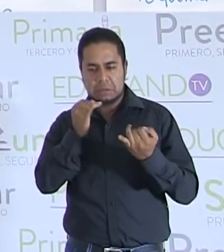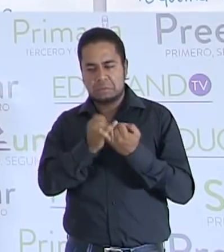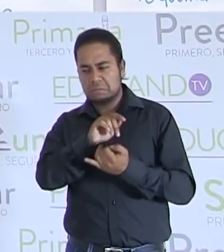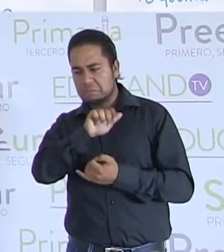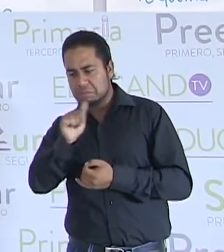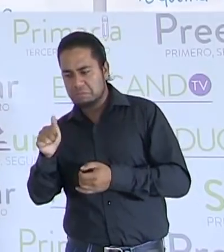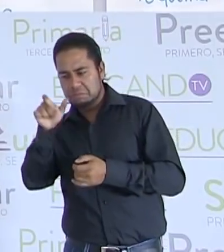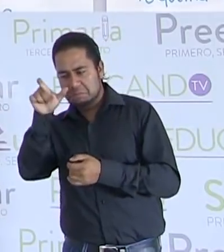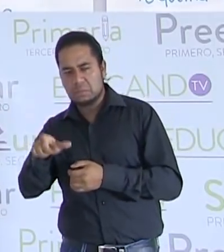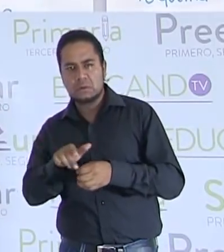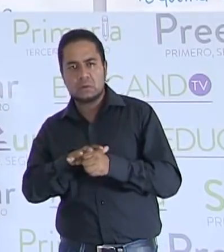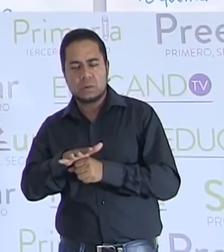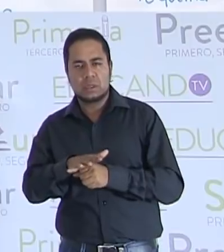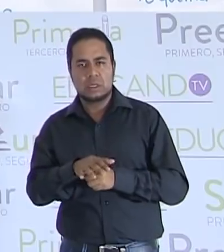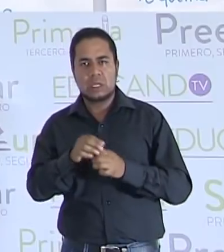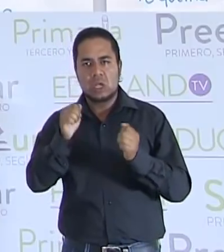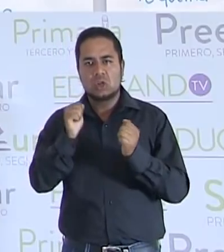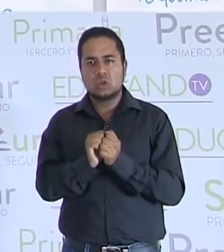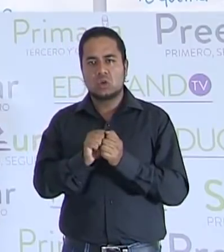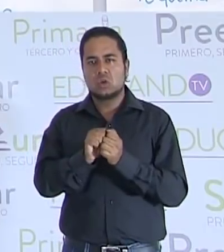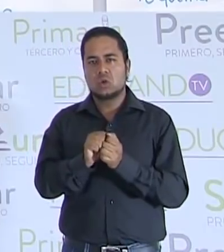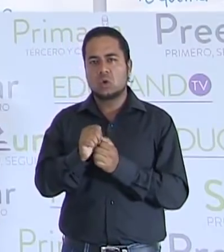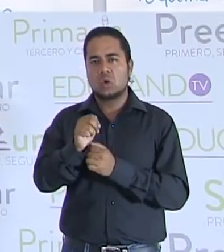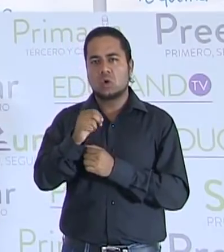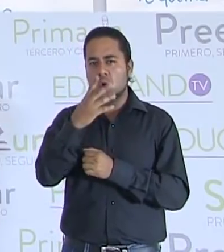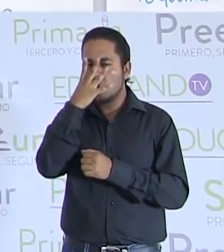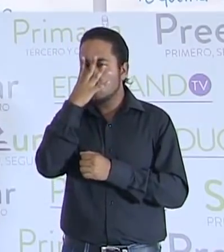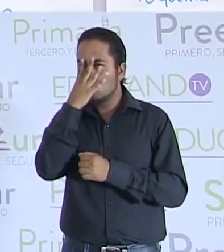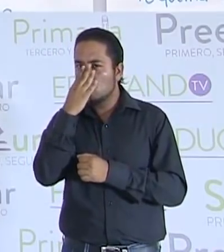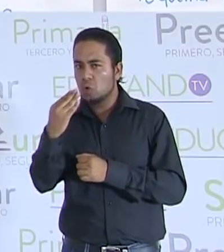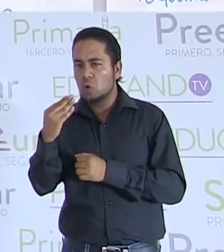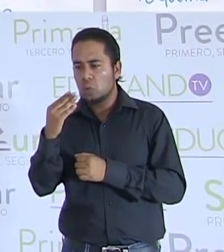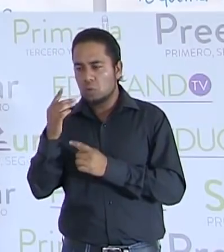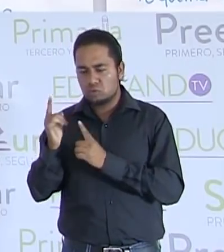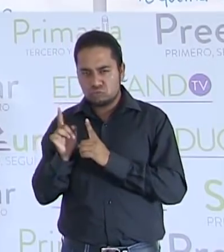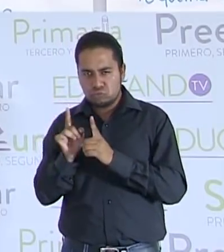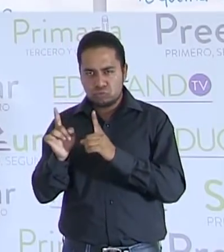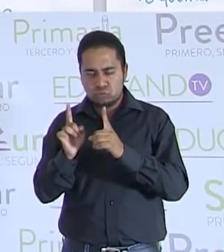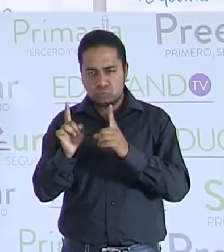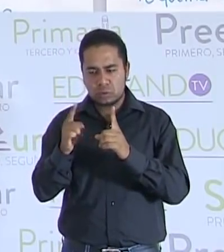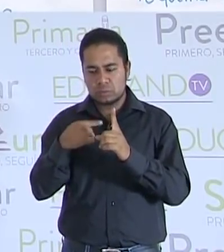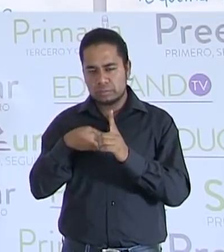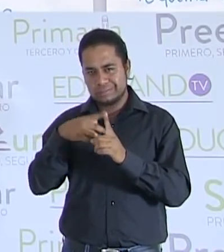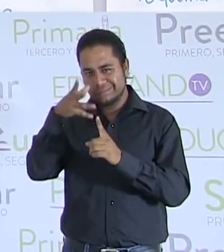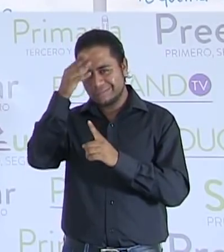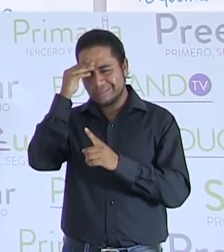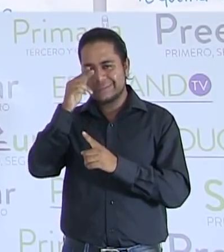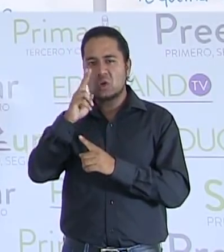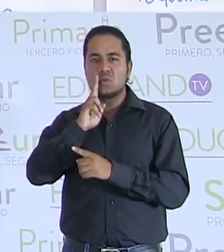con el que con lobos anda, aullar se enseña.